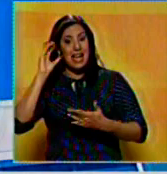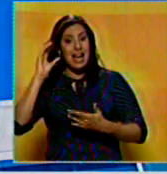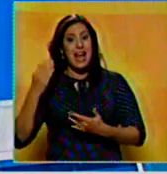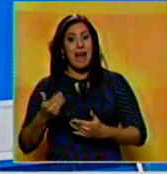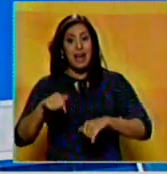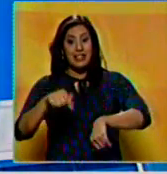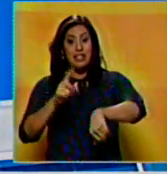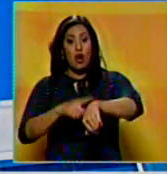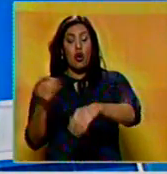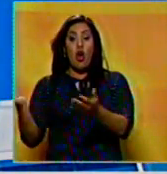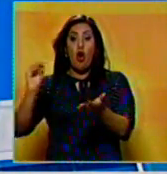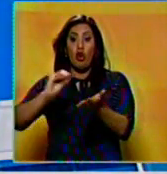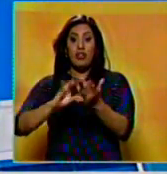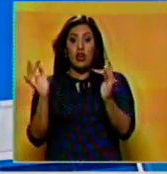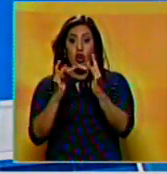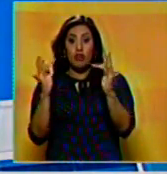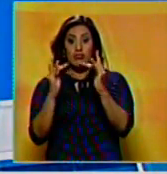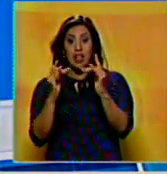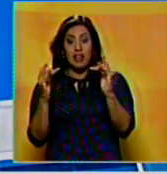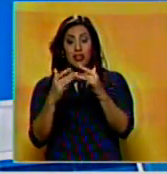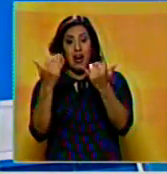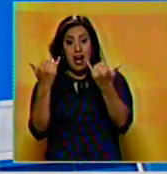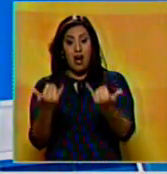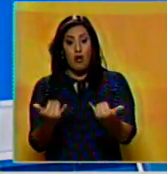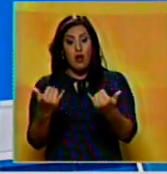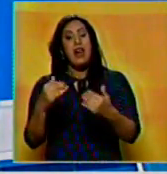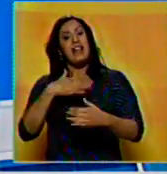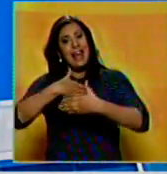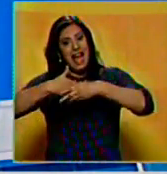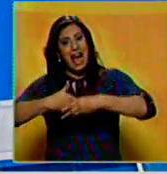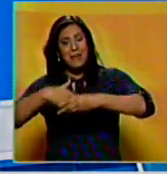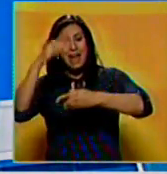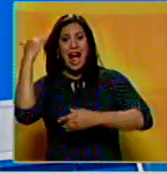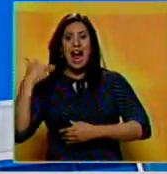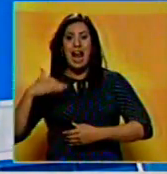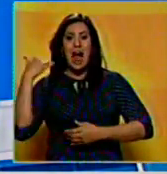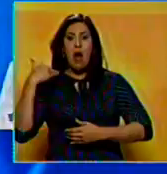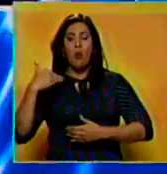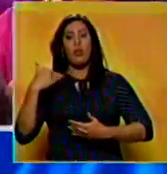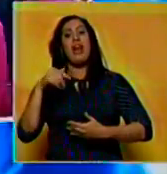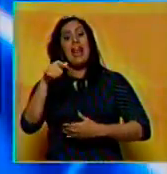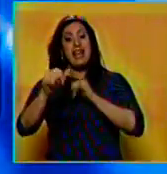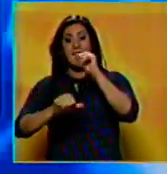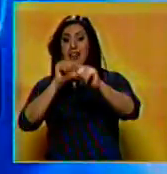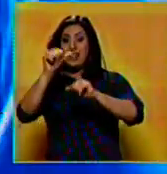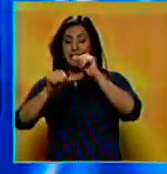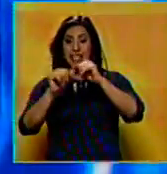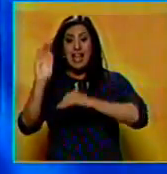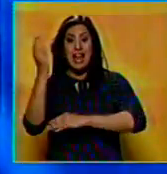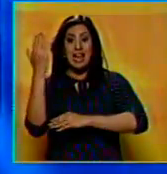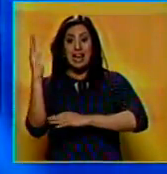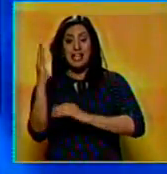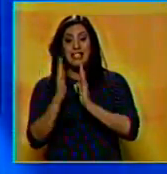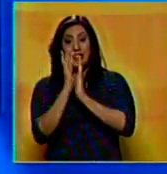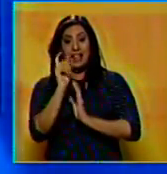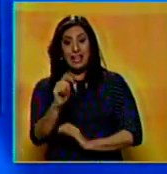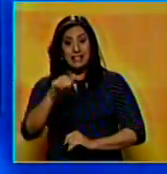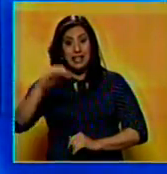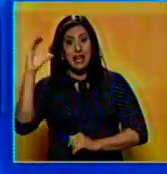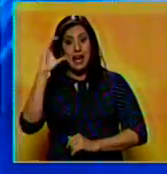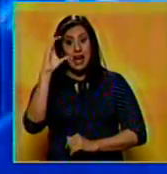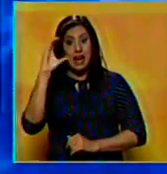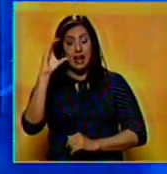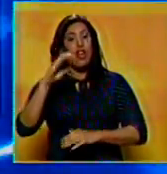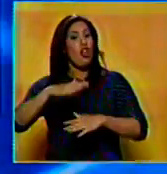Bueno, a esta hora volvemos a establecer un contacto en vivo y directo con nuestra compañera Claudia Andrade. Ella continúa en la Basílica de Santa Teresa aquí en